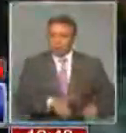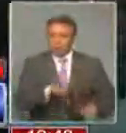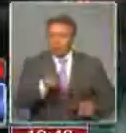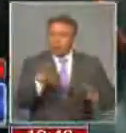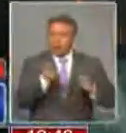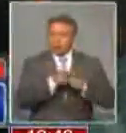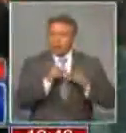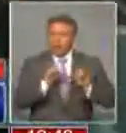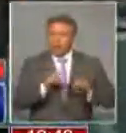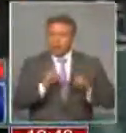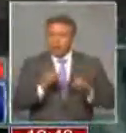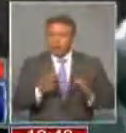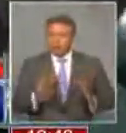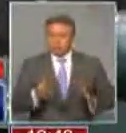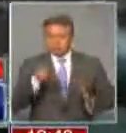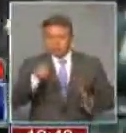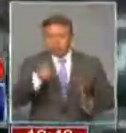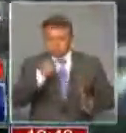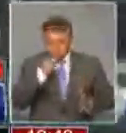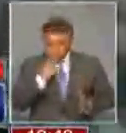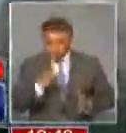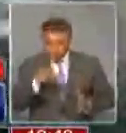Educación que está viendo las